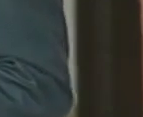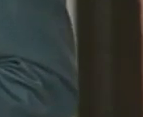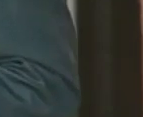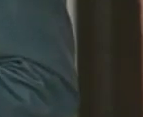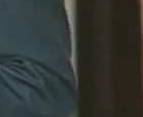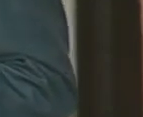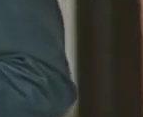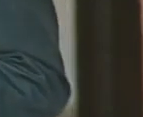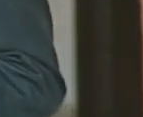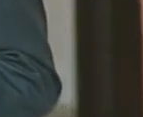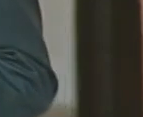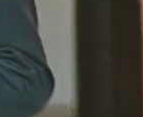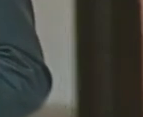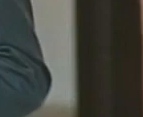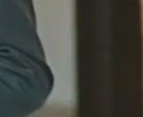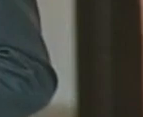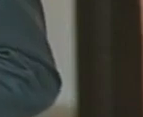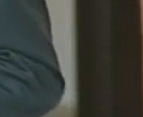petrolero.